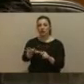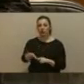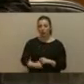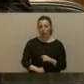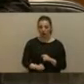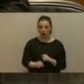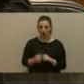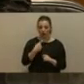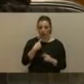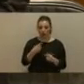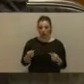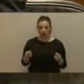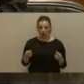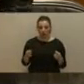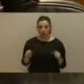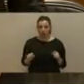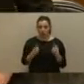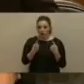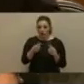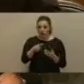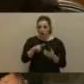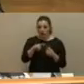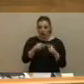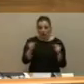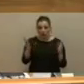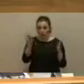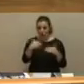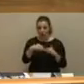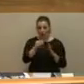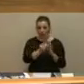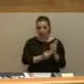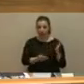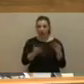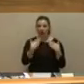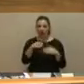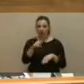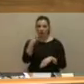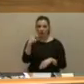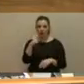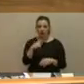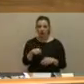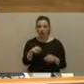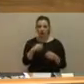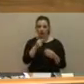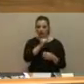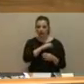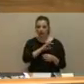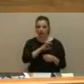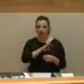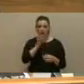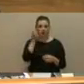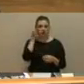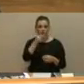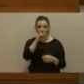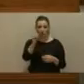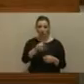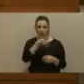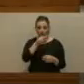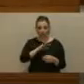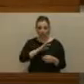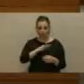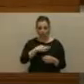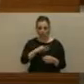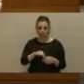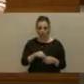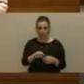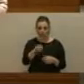la cooficialidad del asturiano. Gracias, señor presidente. Señora Fernández, está en el uso de la palabra. Bien,